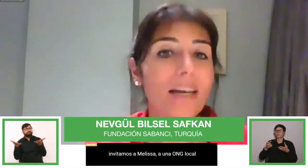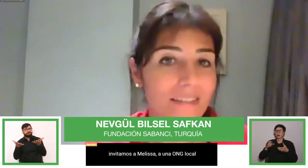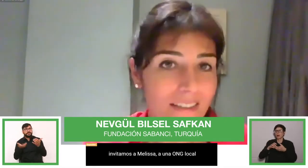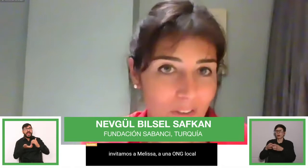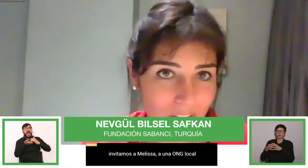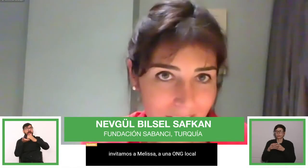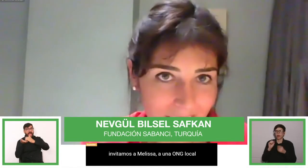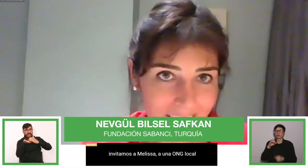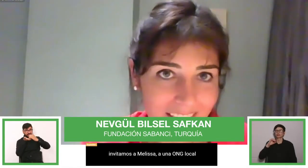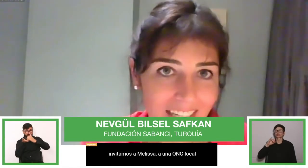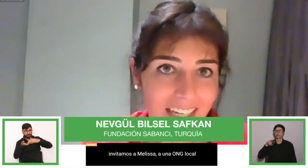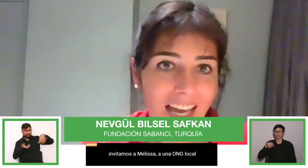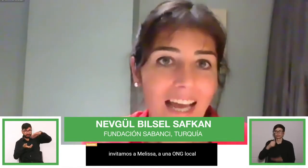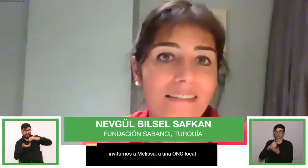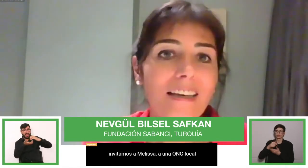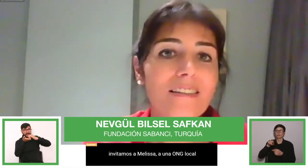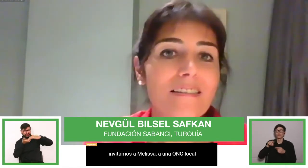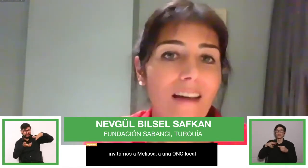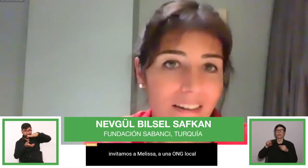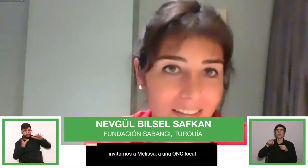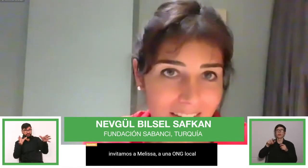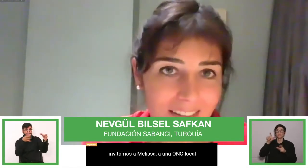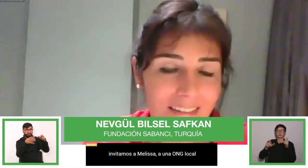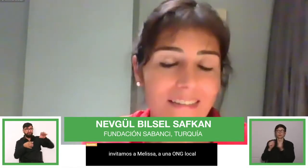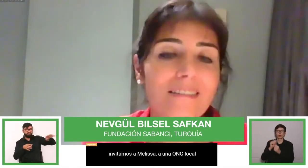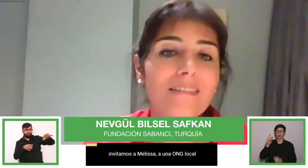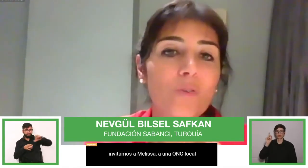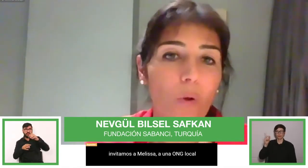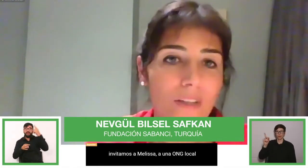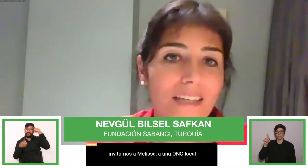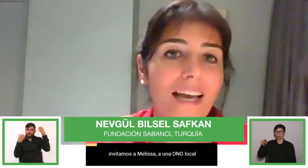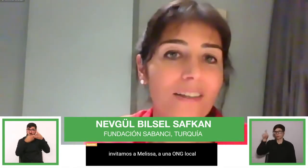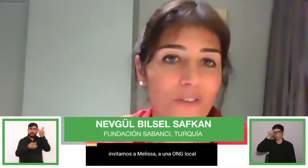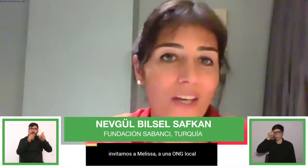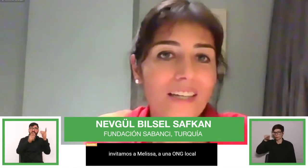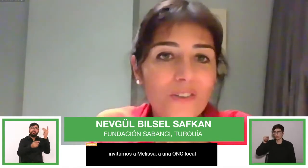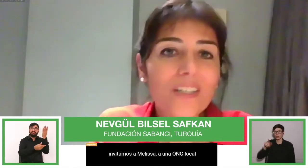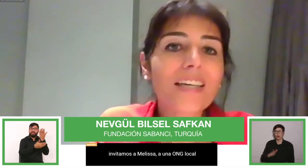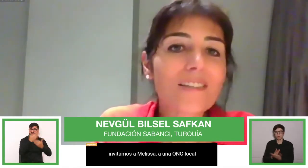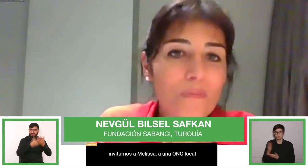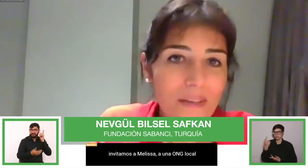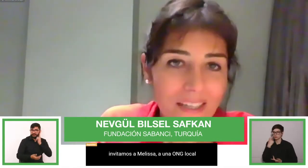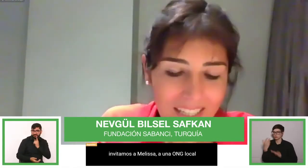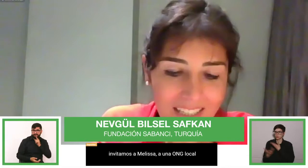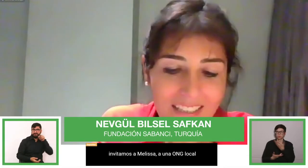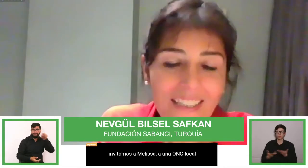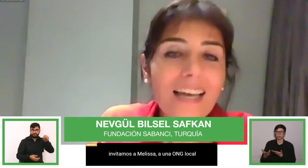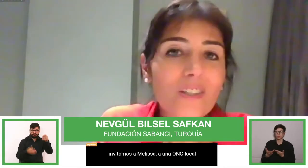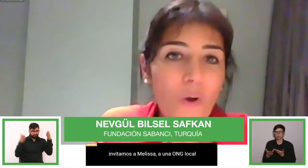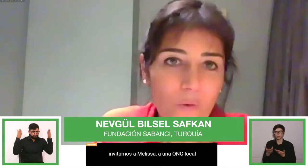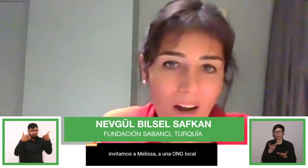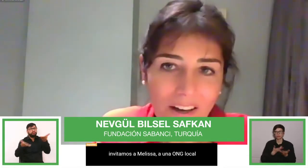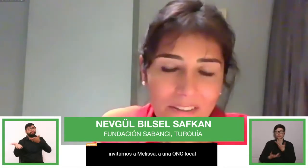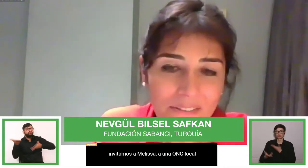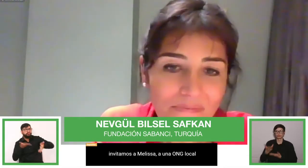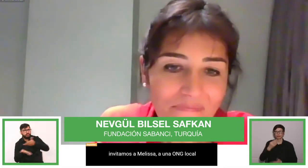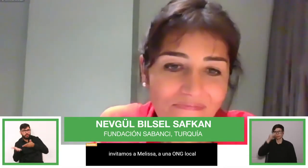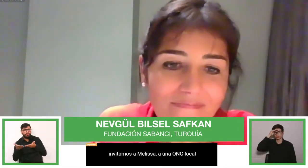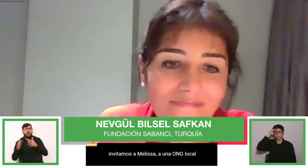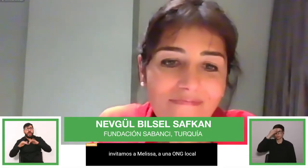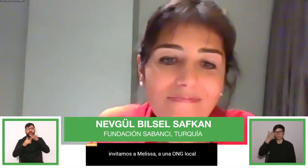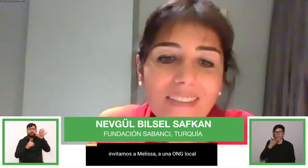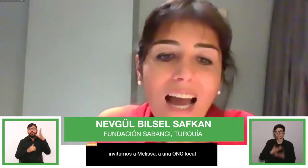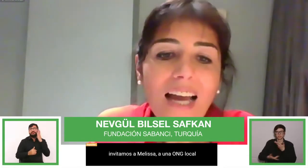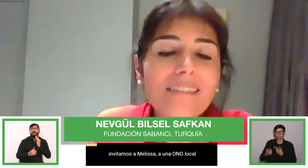Problemas Auditivos Turquía, y se conocieron ahí y empezaron a hablar de intercambiar experiencias